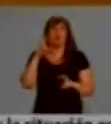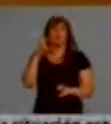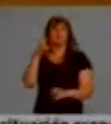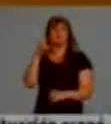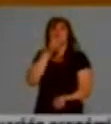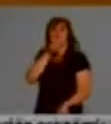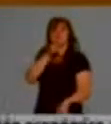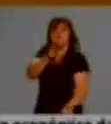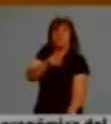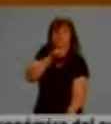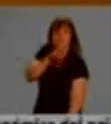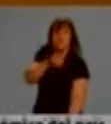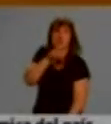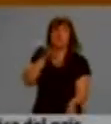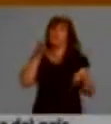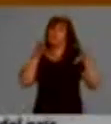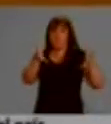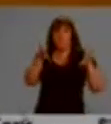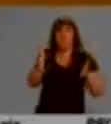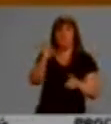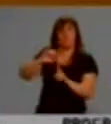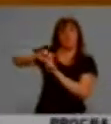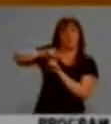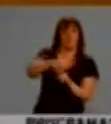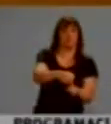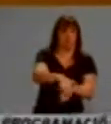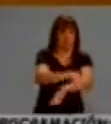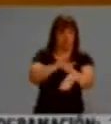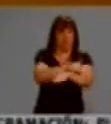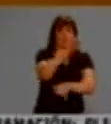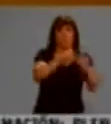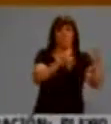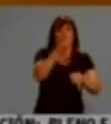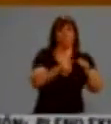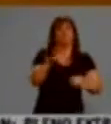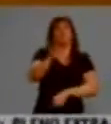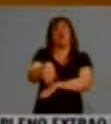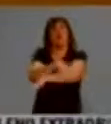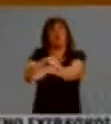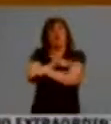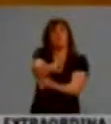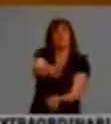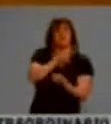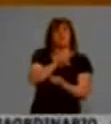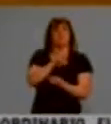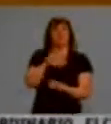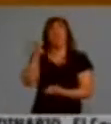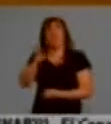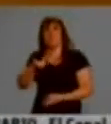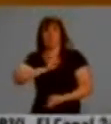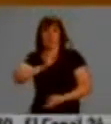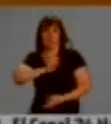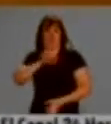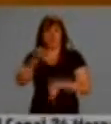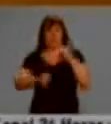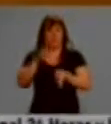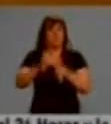de sugerencia o de presión ni a la Administración de Justicia, ni a la Administración Tributaria, ni a la Policía